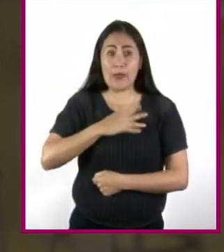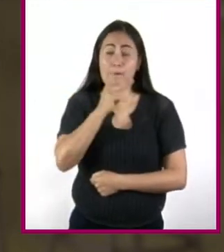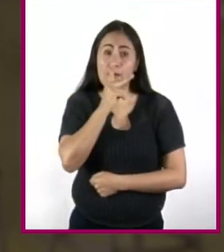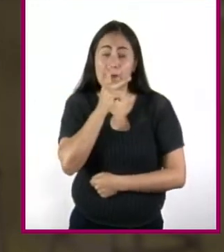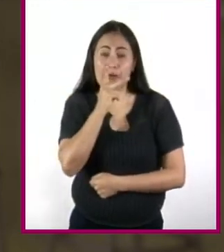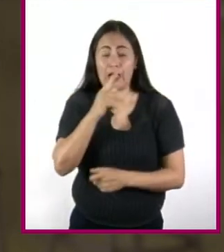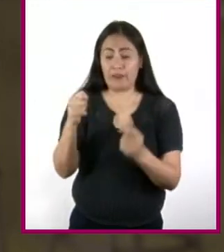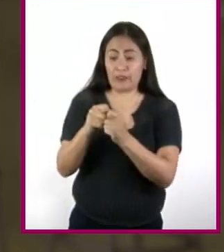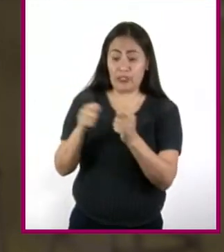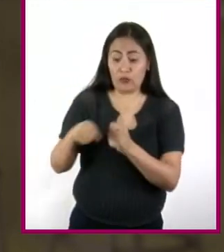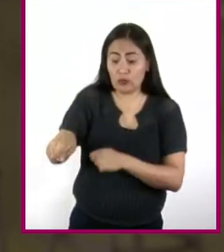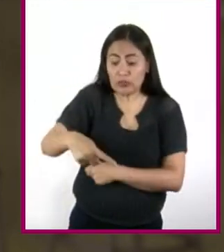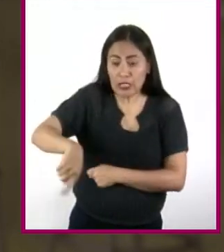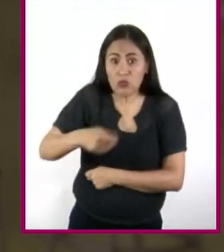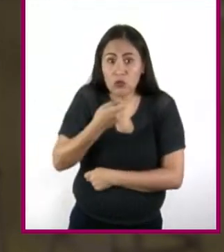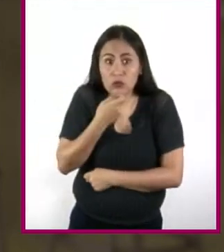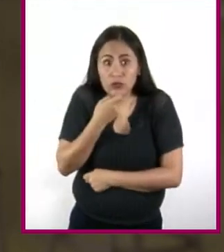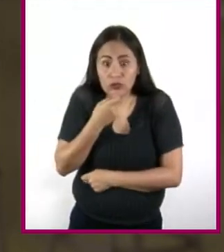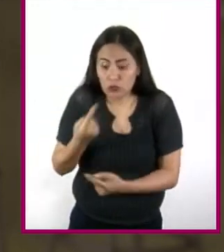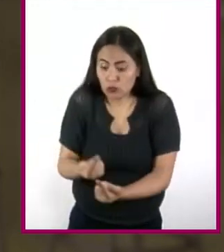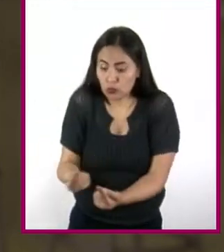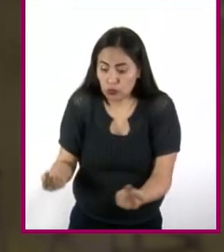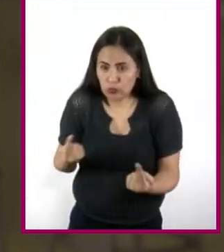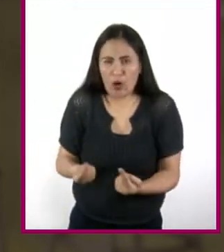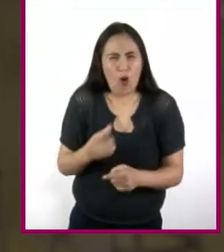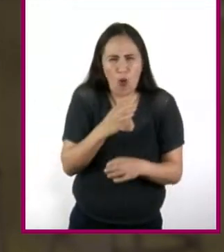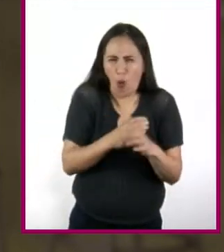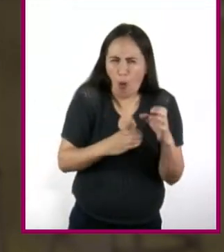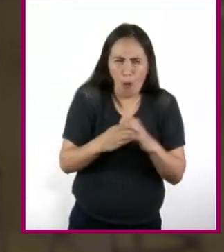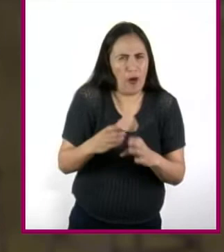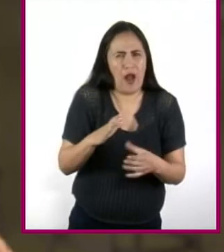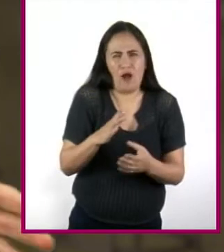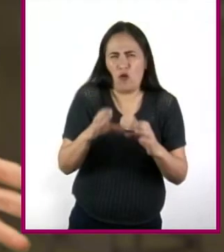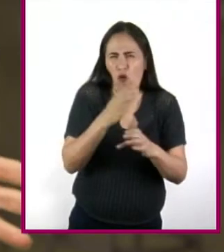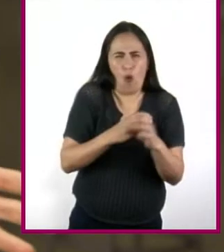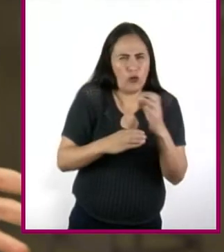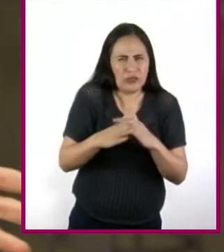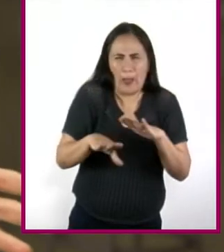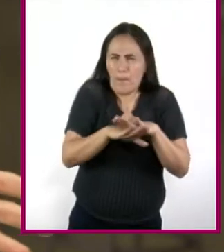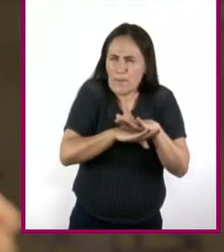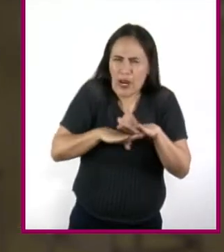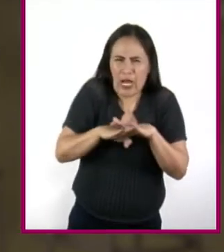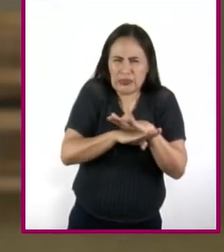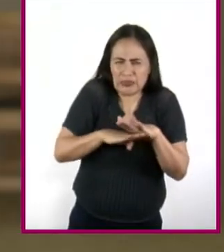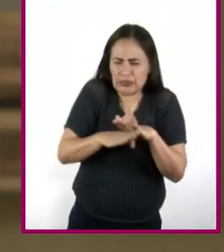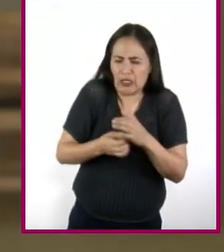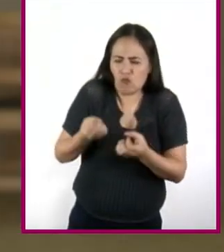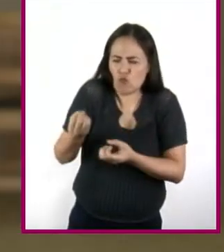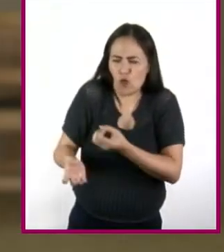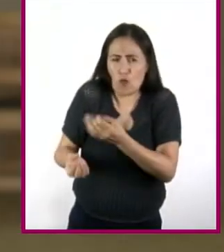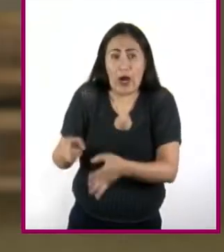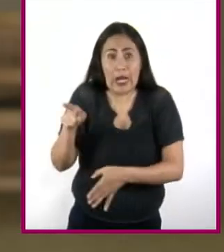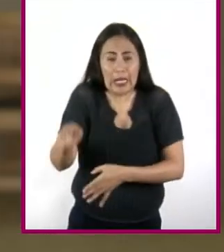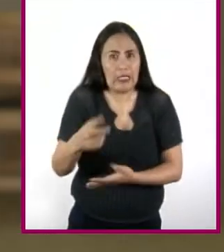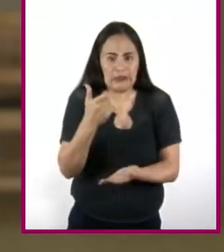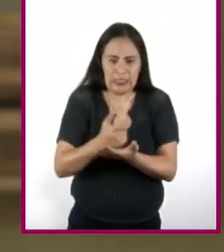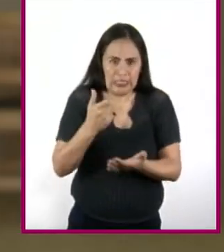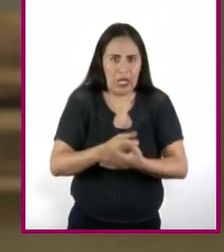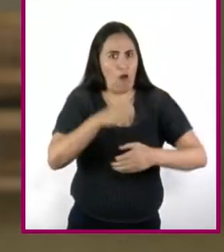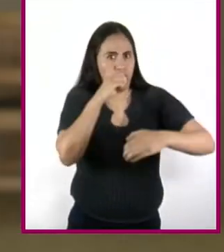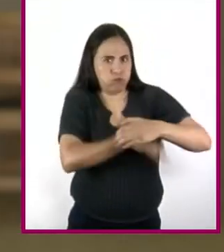eran niños, a duras penas les compraba lo mínimo. Él nada más quería estar guardando su dinero. ¡Qué mala onda!